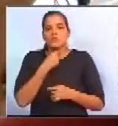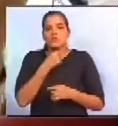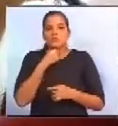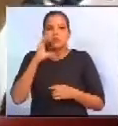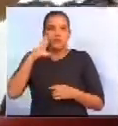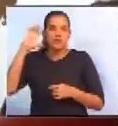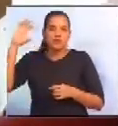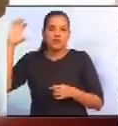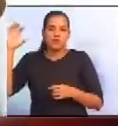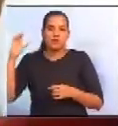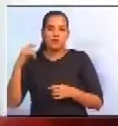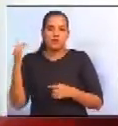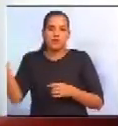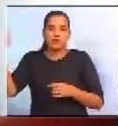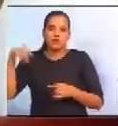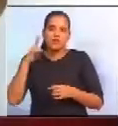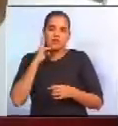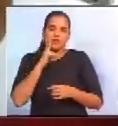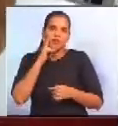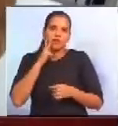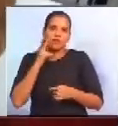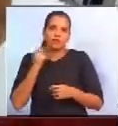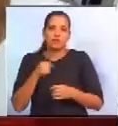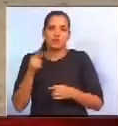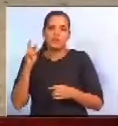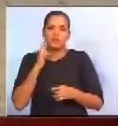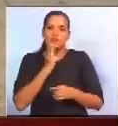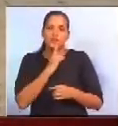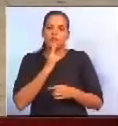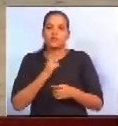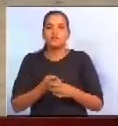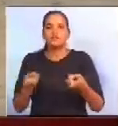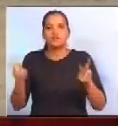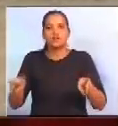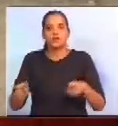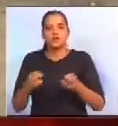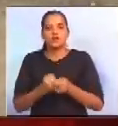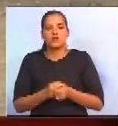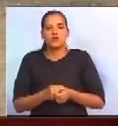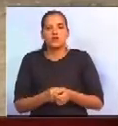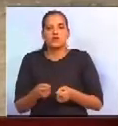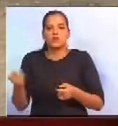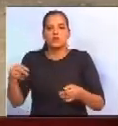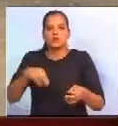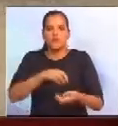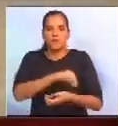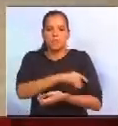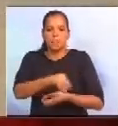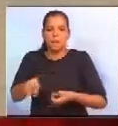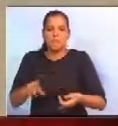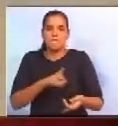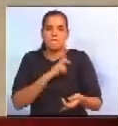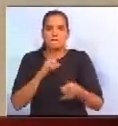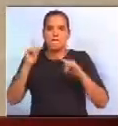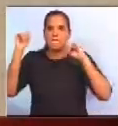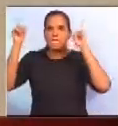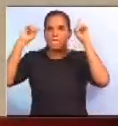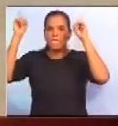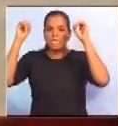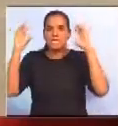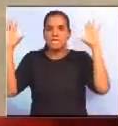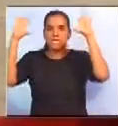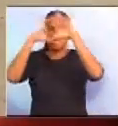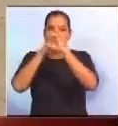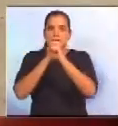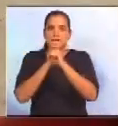para gritar que triunfamos. También se destinará un terreno para sitios de diversión nocturna, como